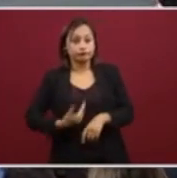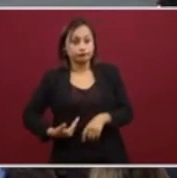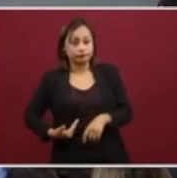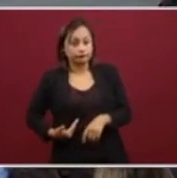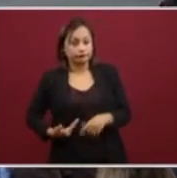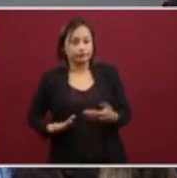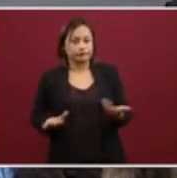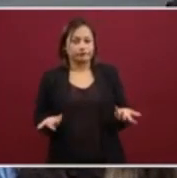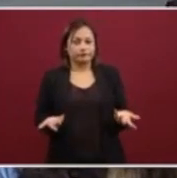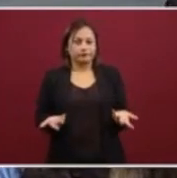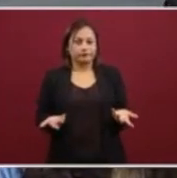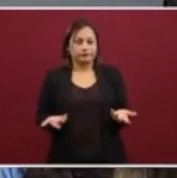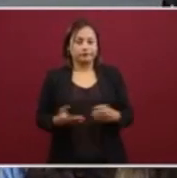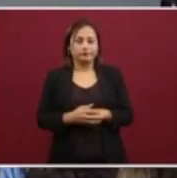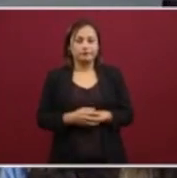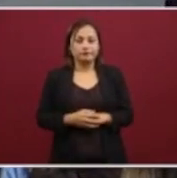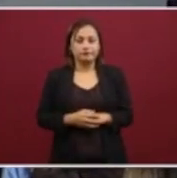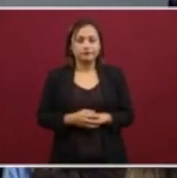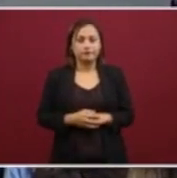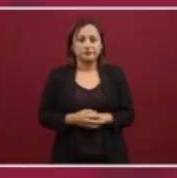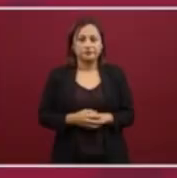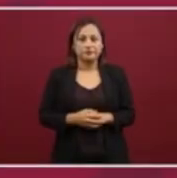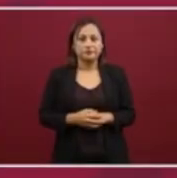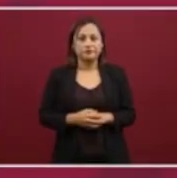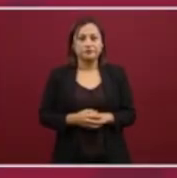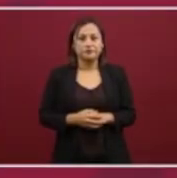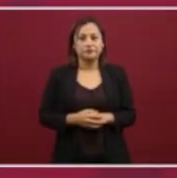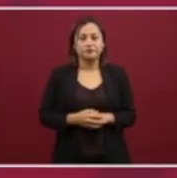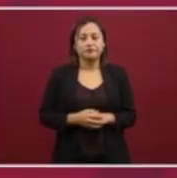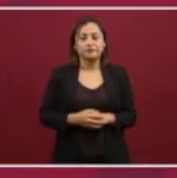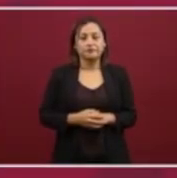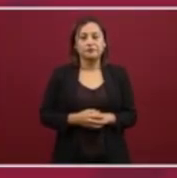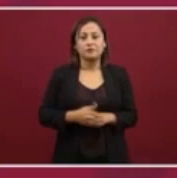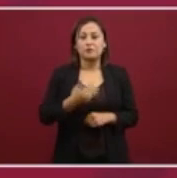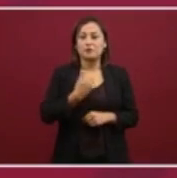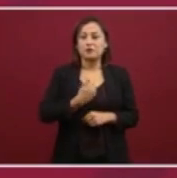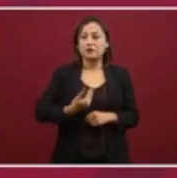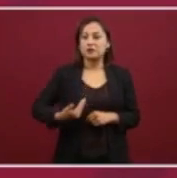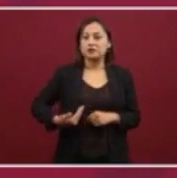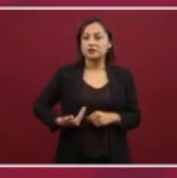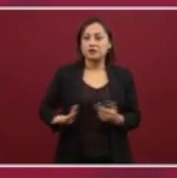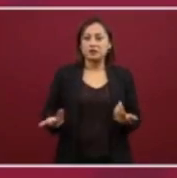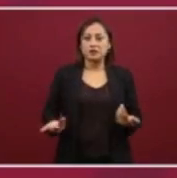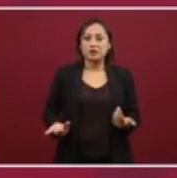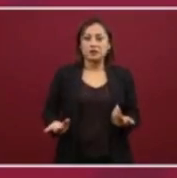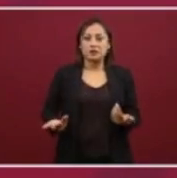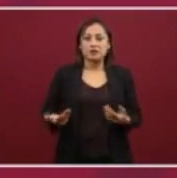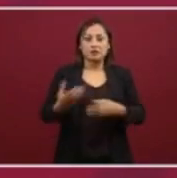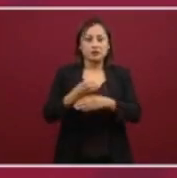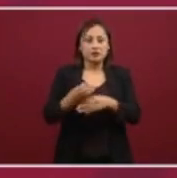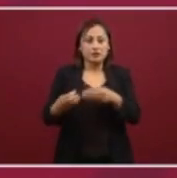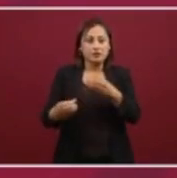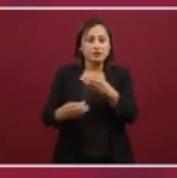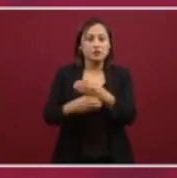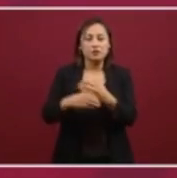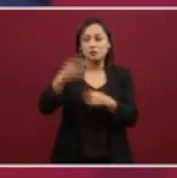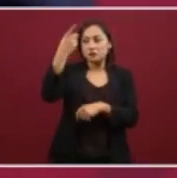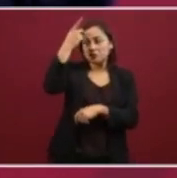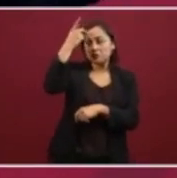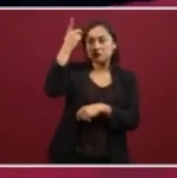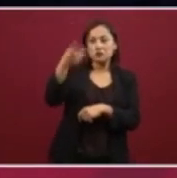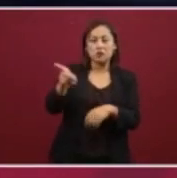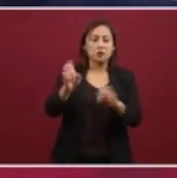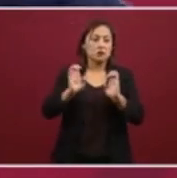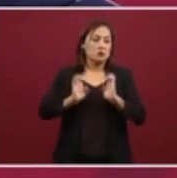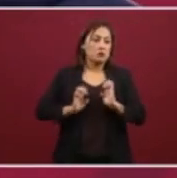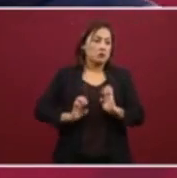Y el presidente colmado de lujos y de privilegios,